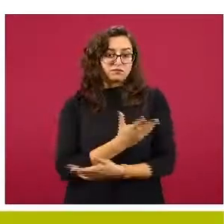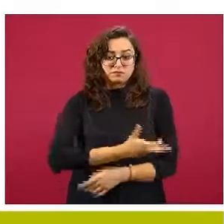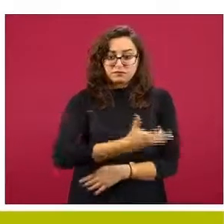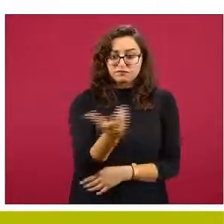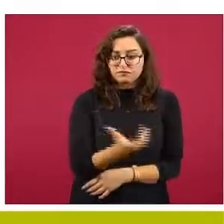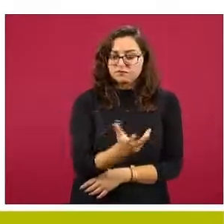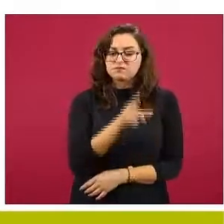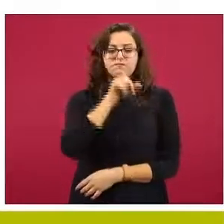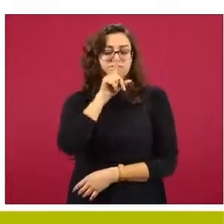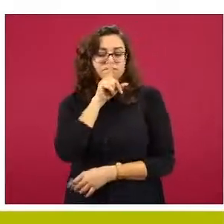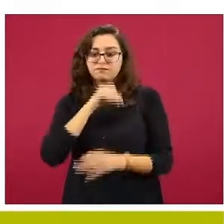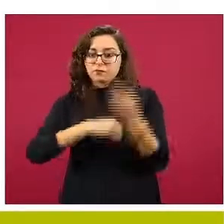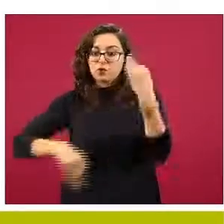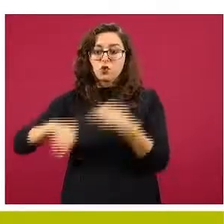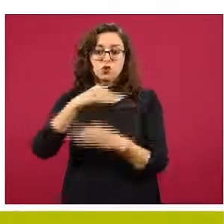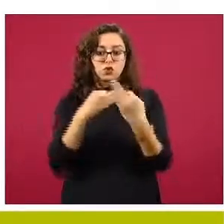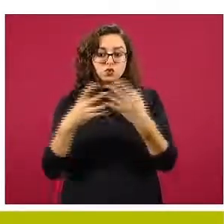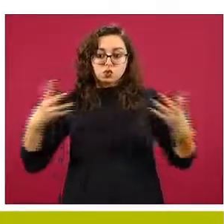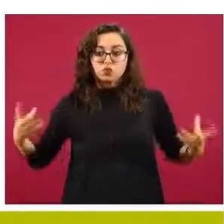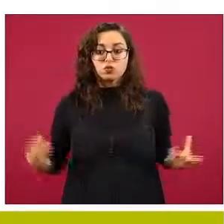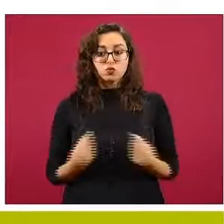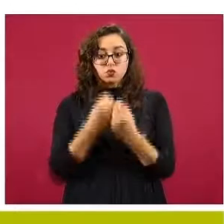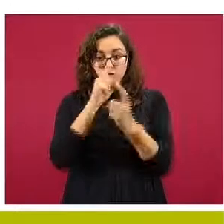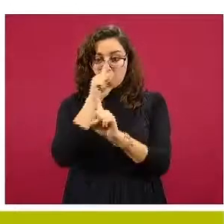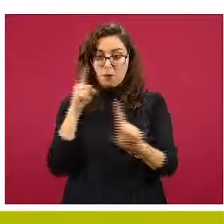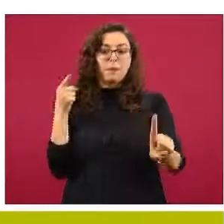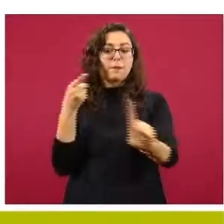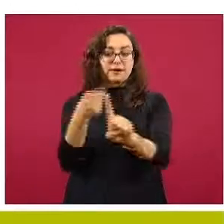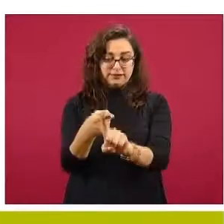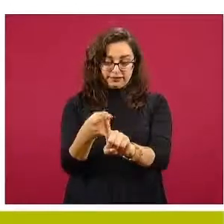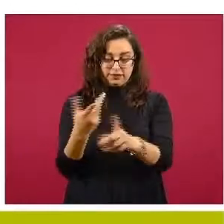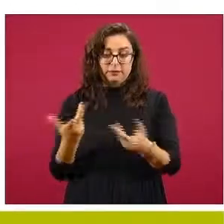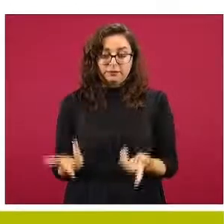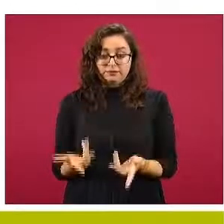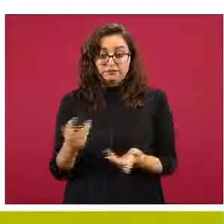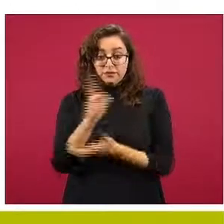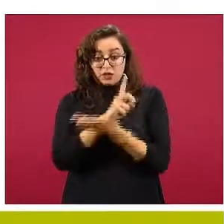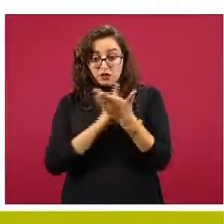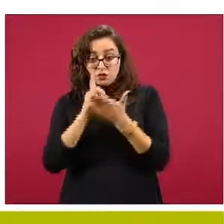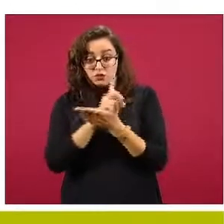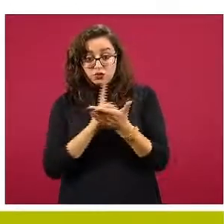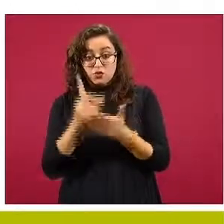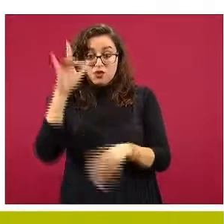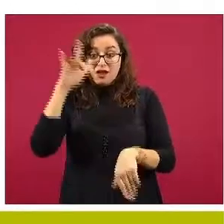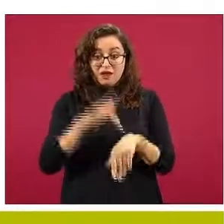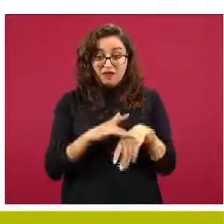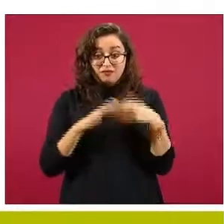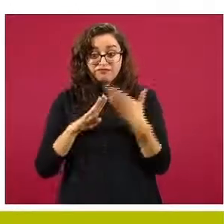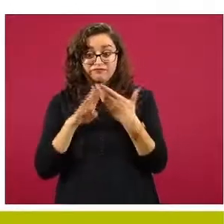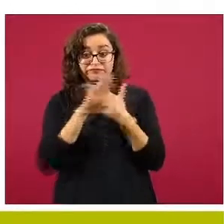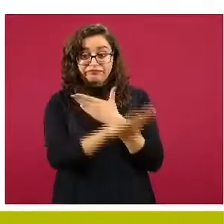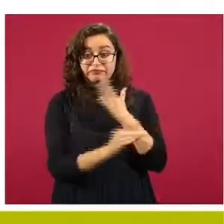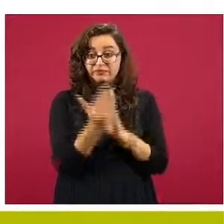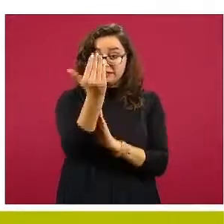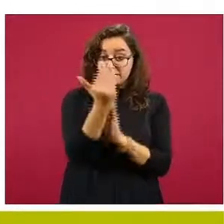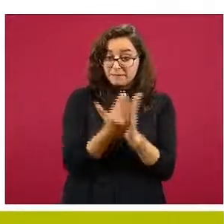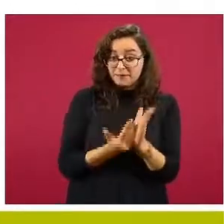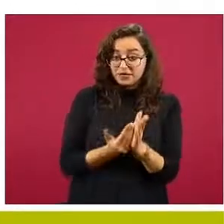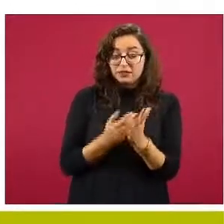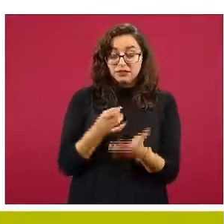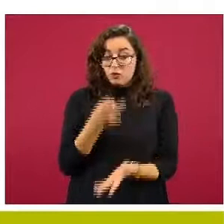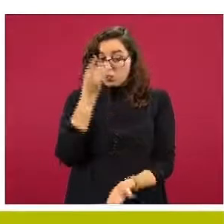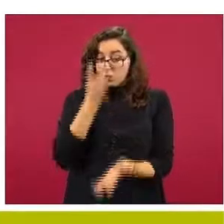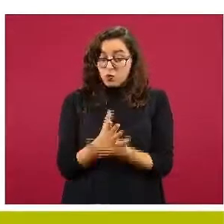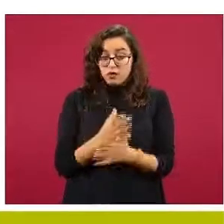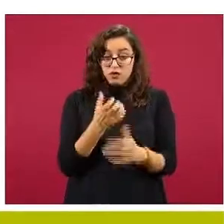podamos tener un solo enfoque y un solo objetivo. Cuando estamos hablando de disminuir el consumo de sustancias, tiene que, no solamente salud va hacia